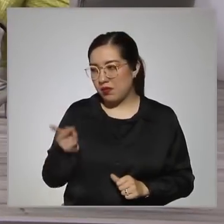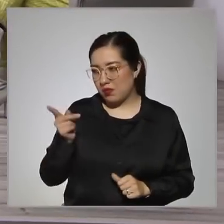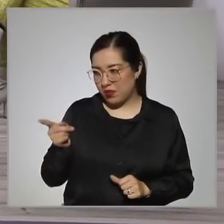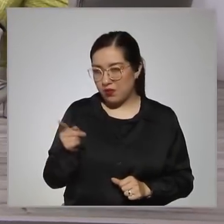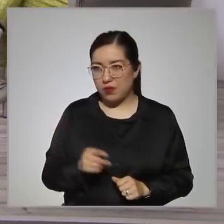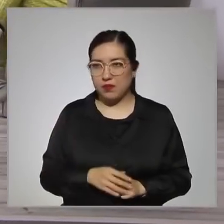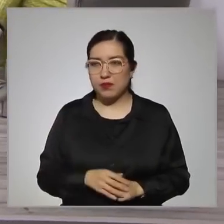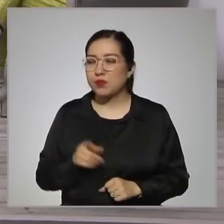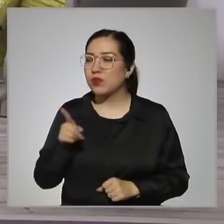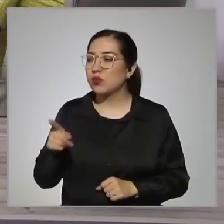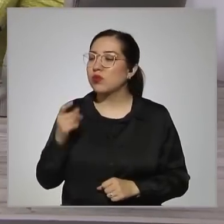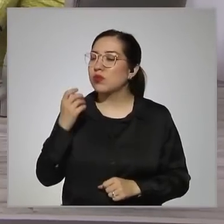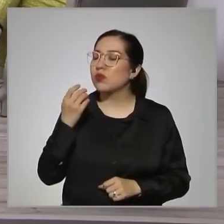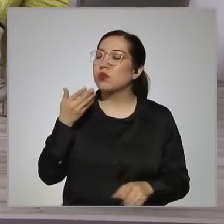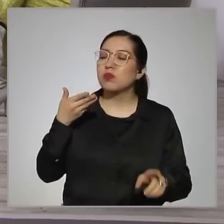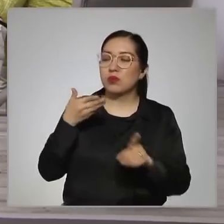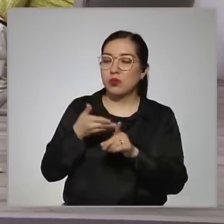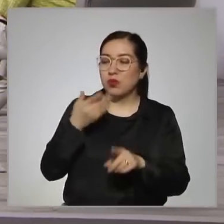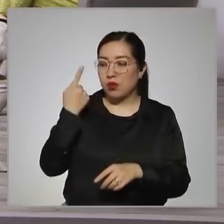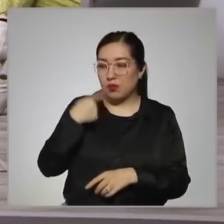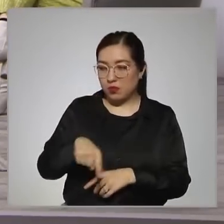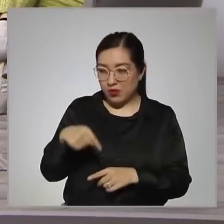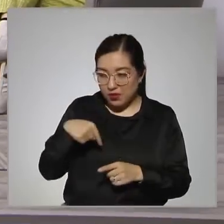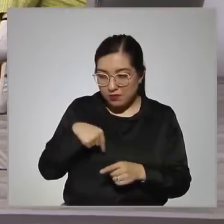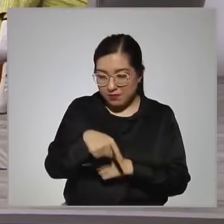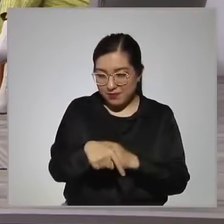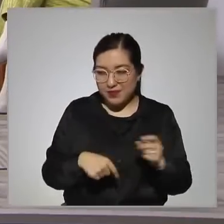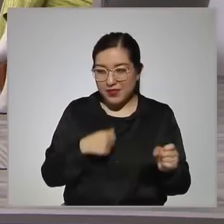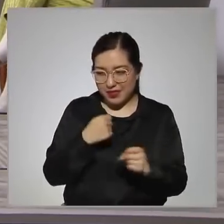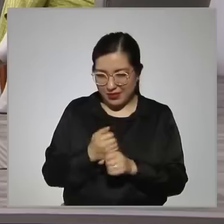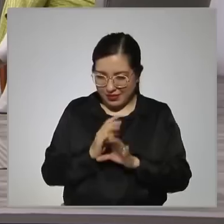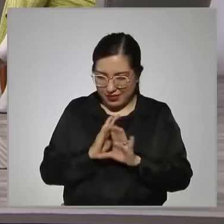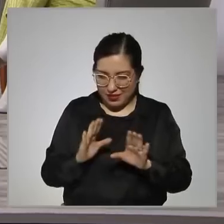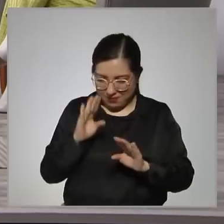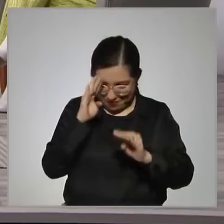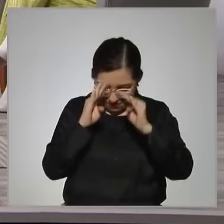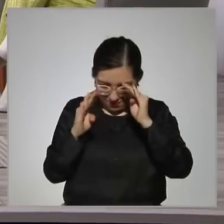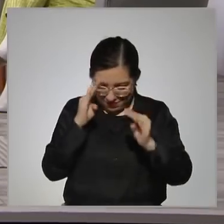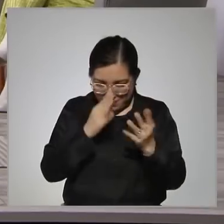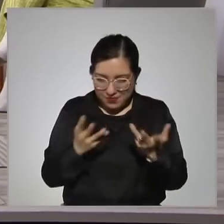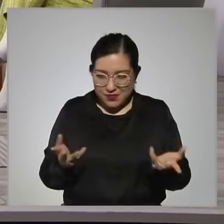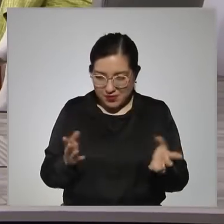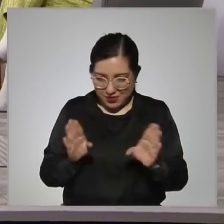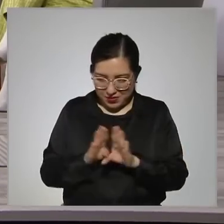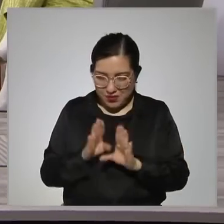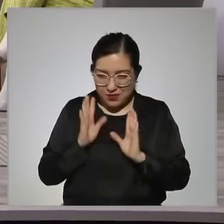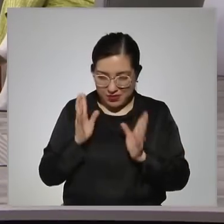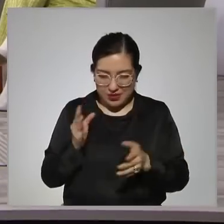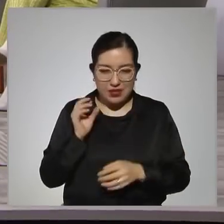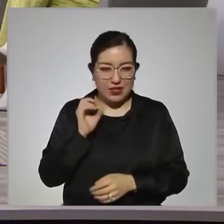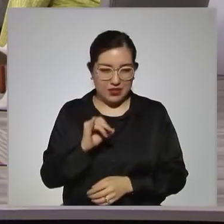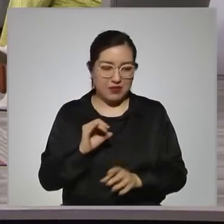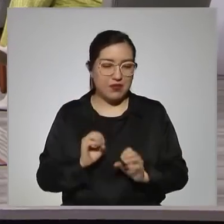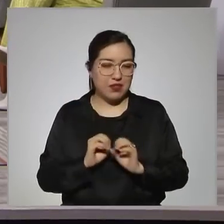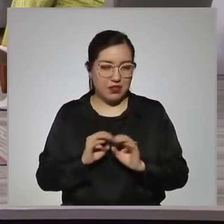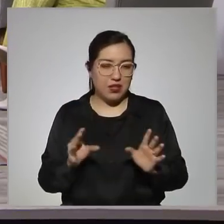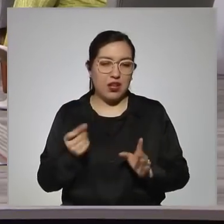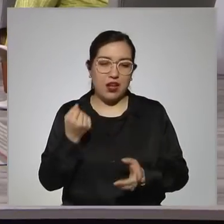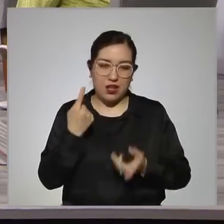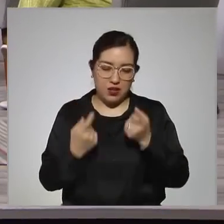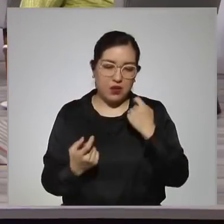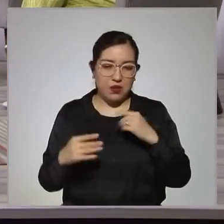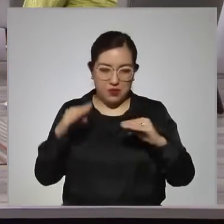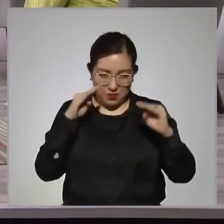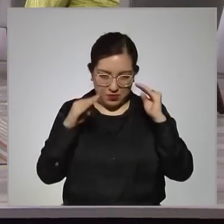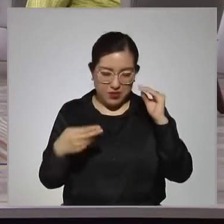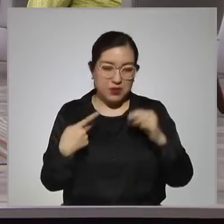¿Cuáles son tus propósitos para este año? ¿Ya los has reflexionado? Ya los he reflexionado, algunos, pero